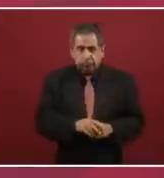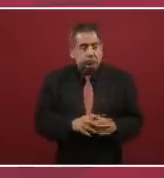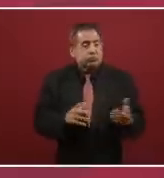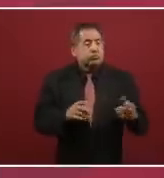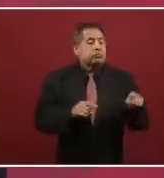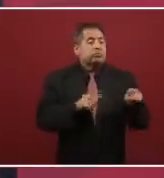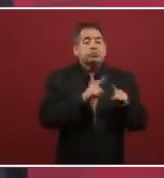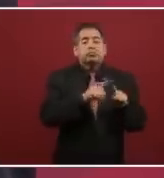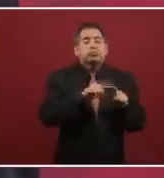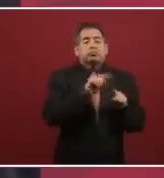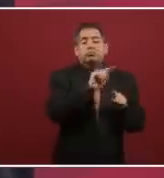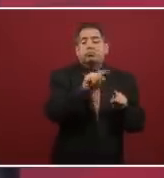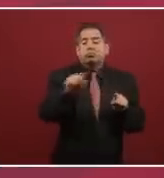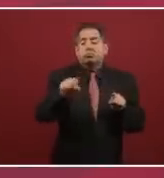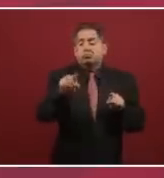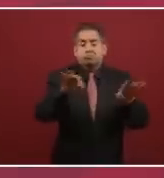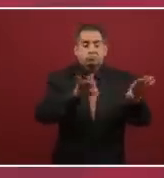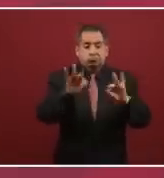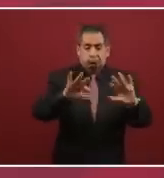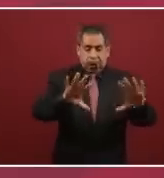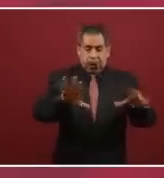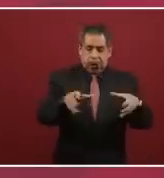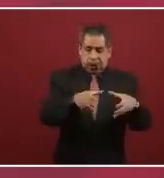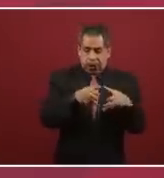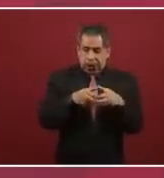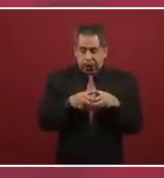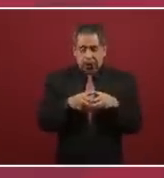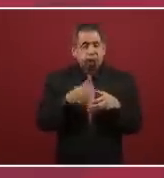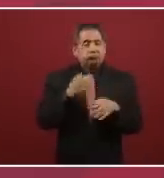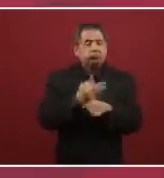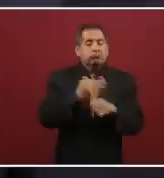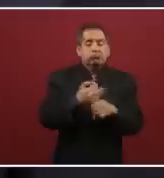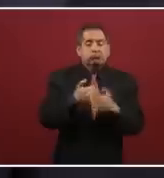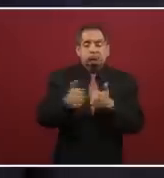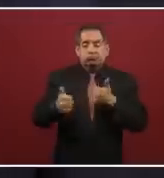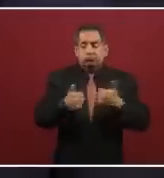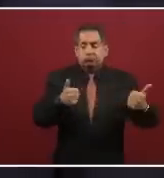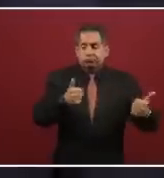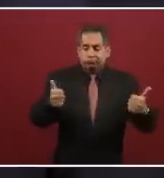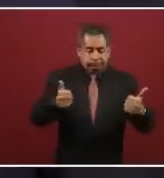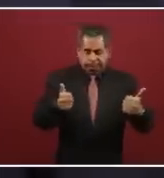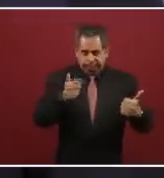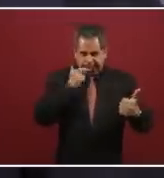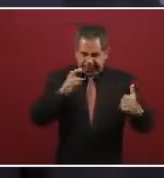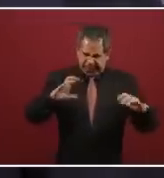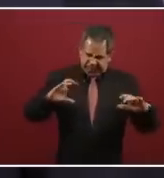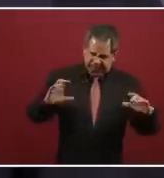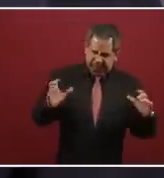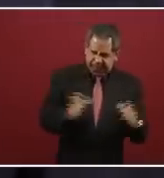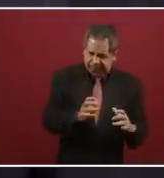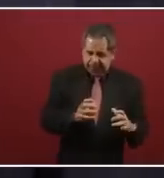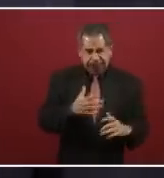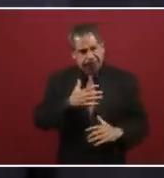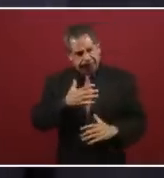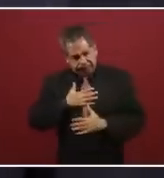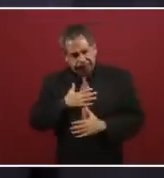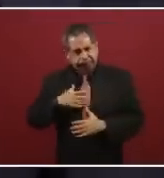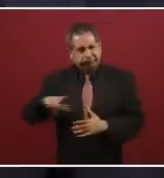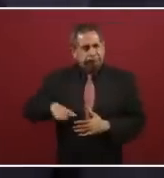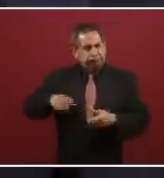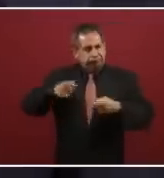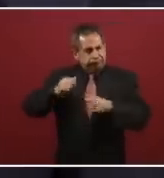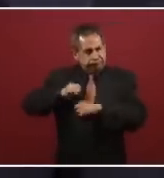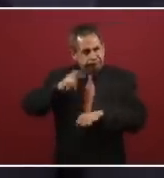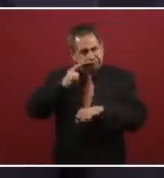uniendo todo lo que está disperso, porque son muchas plantas y la